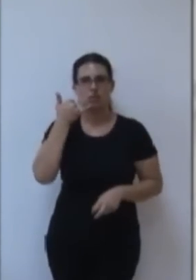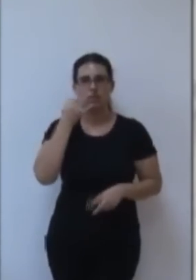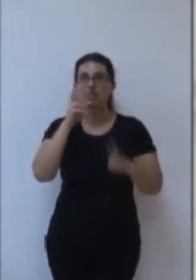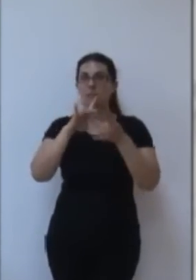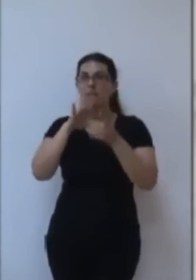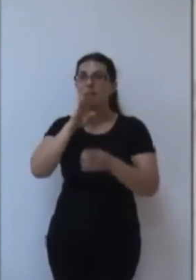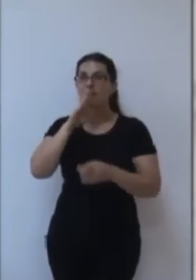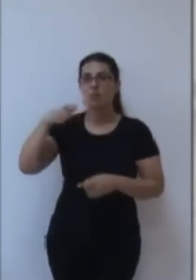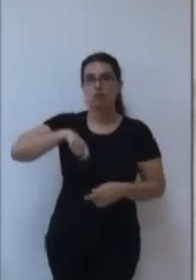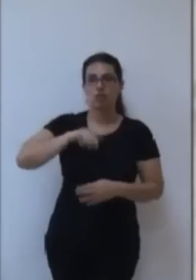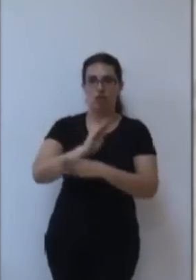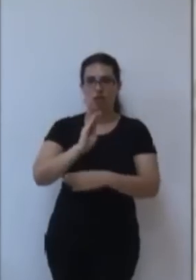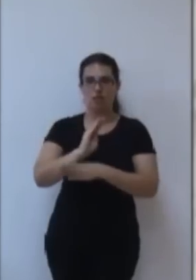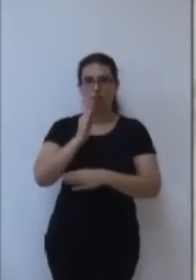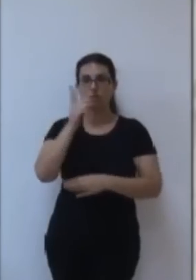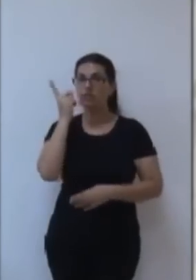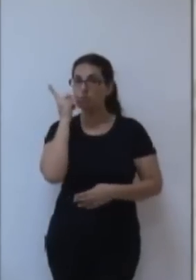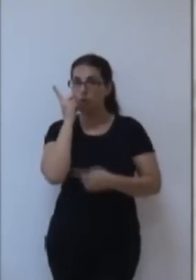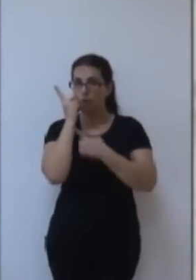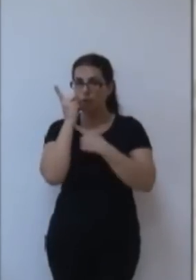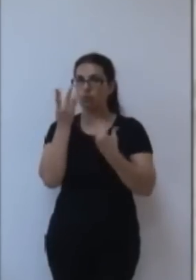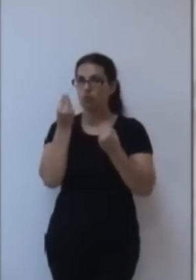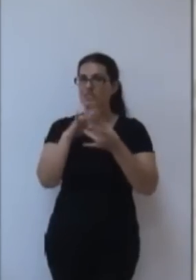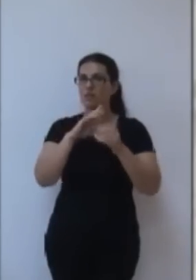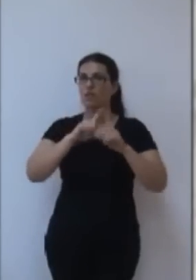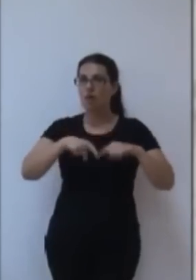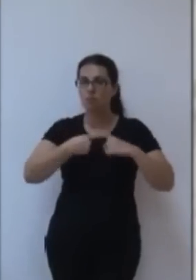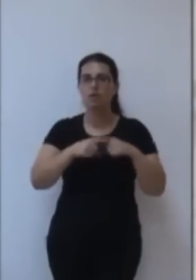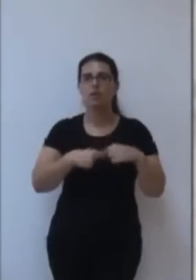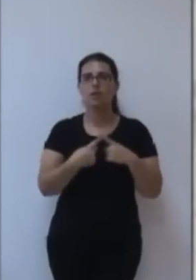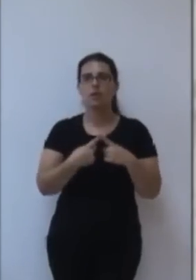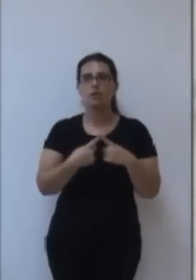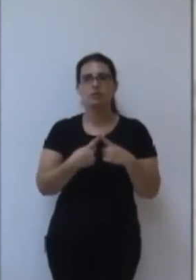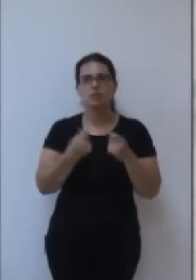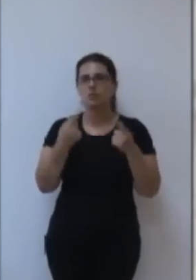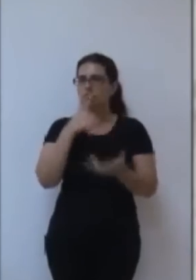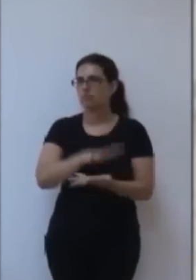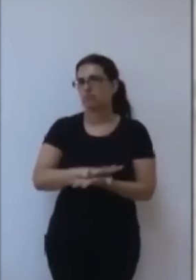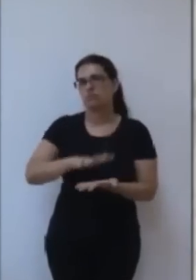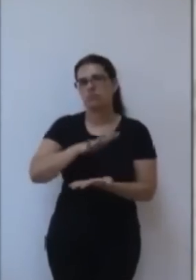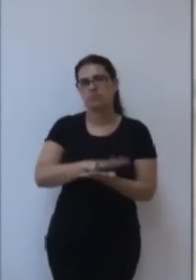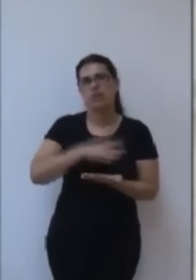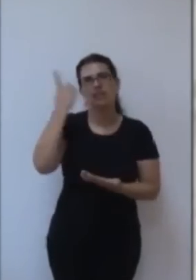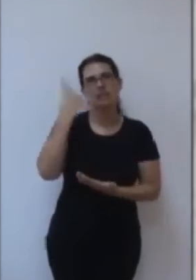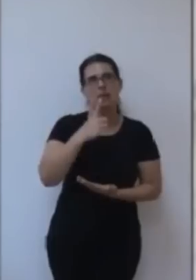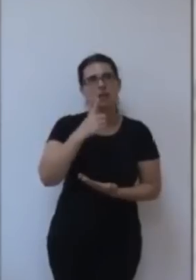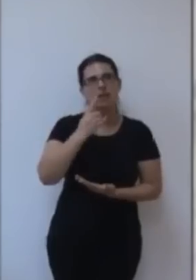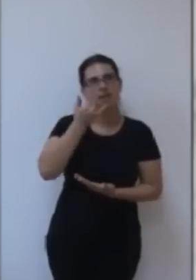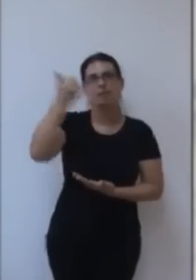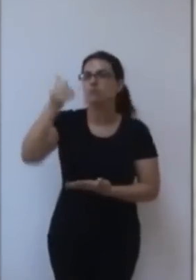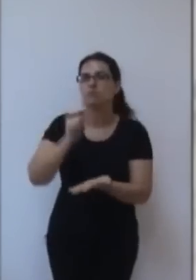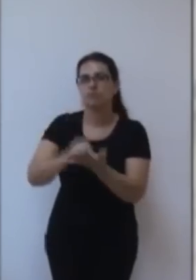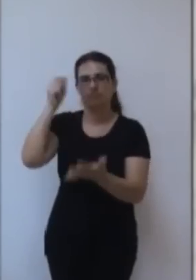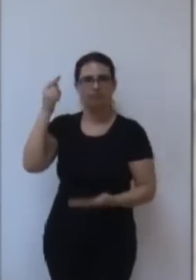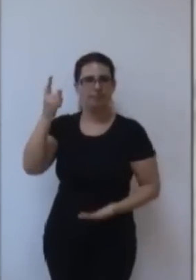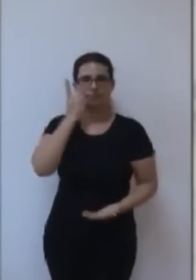El teléfono móvil, yo creo que a muchas familias les ha dado mucha tranquilidad saber que en un momento dado pueden conectarse